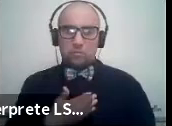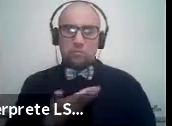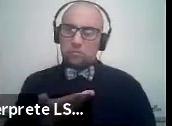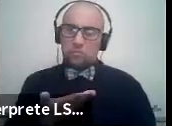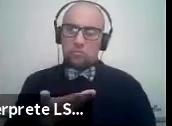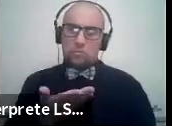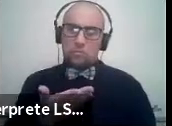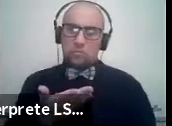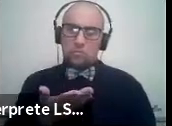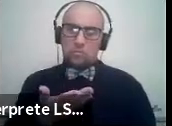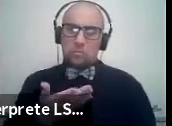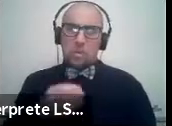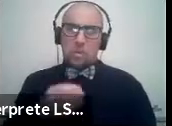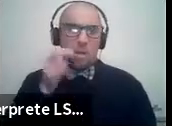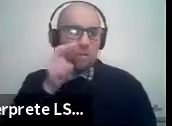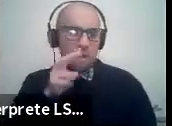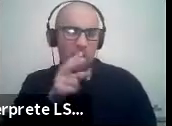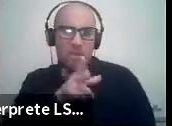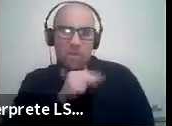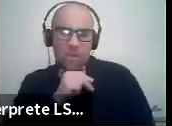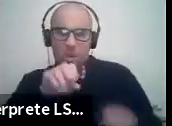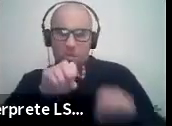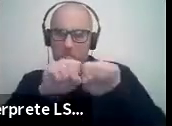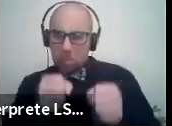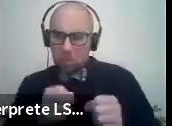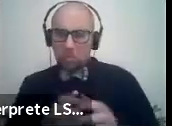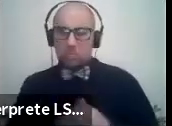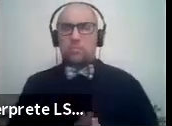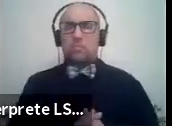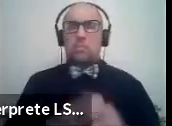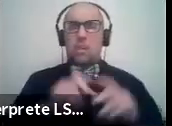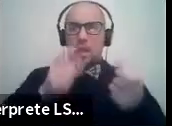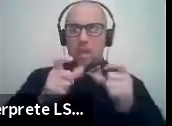derrumbar estereotipos sobre género y matemática.